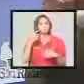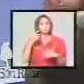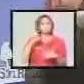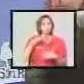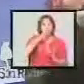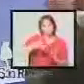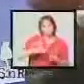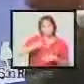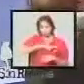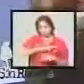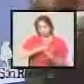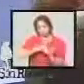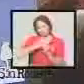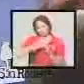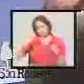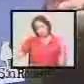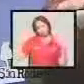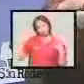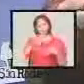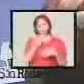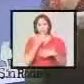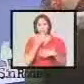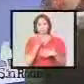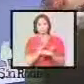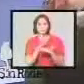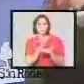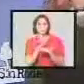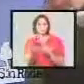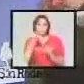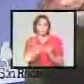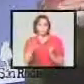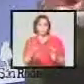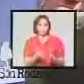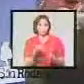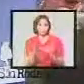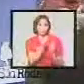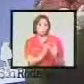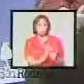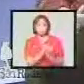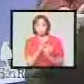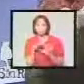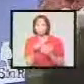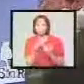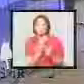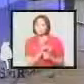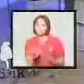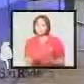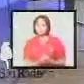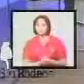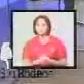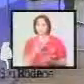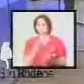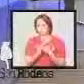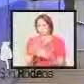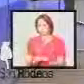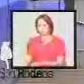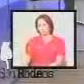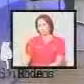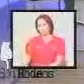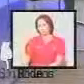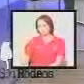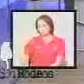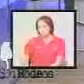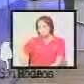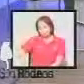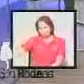y los trabajadores, ya que es el banco de los trabajadores, conocer en qué se va a invertir eso. Así es, pese a que el año 2013